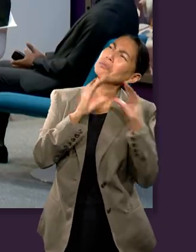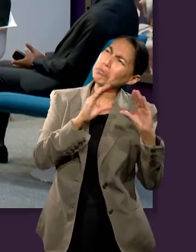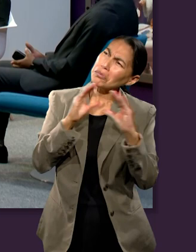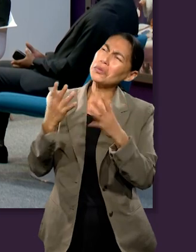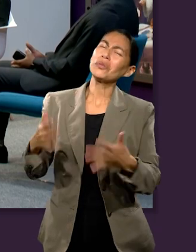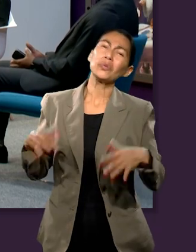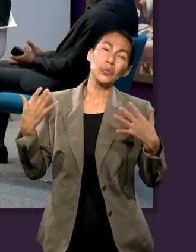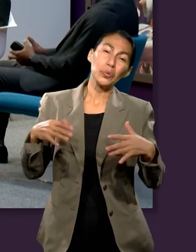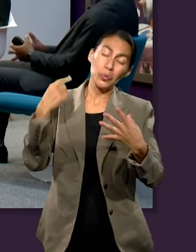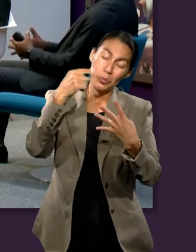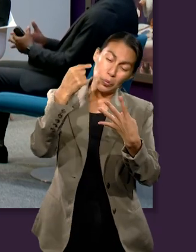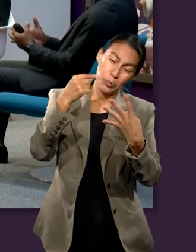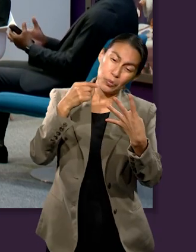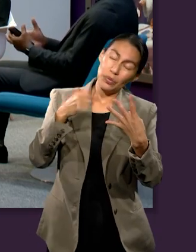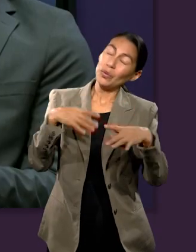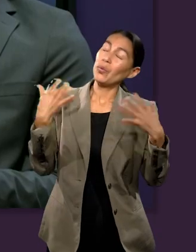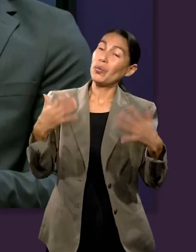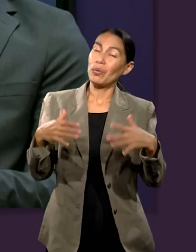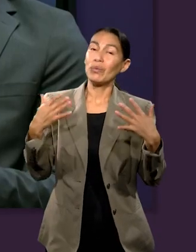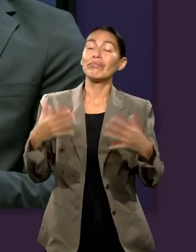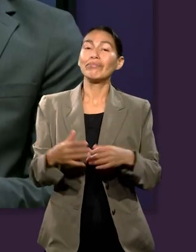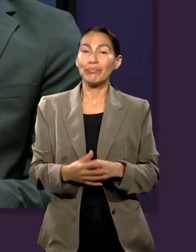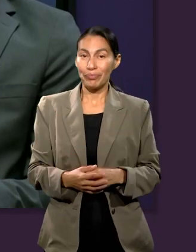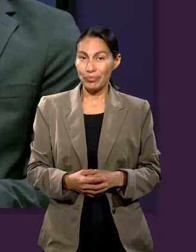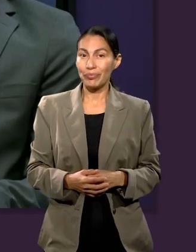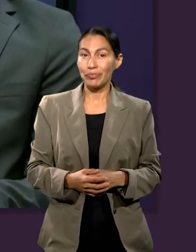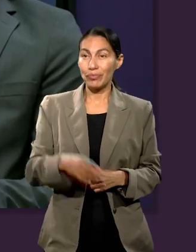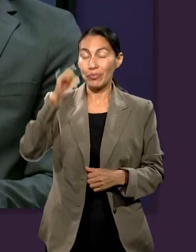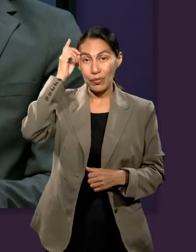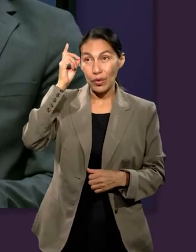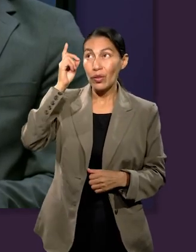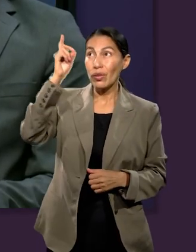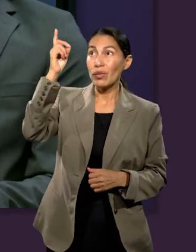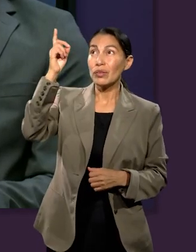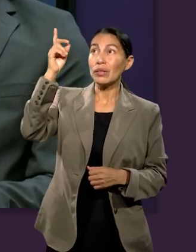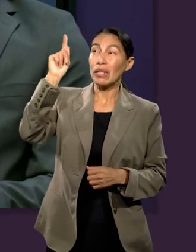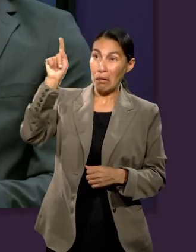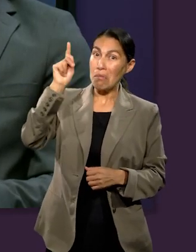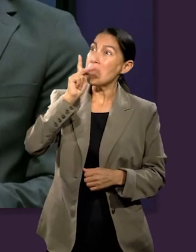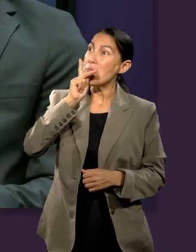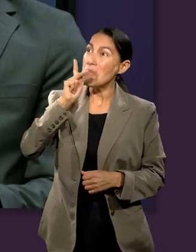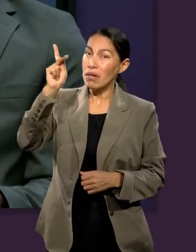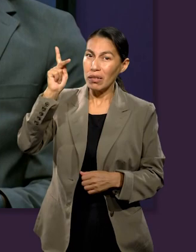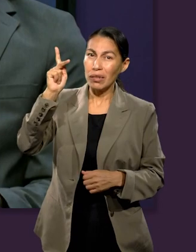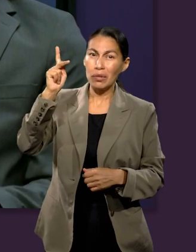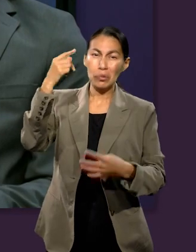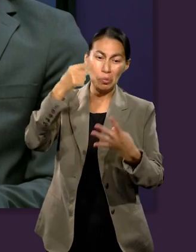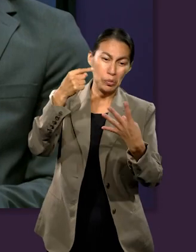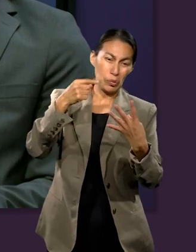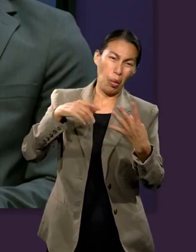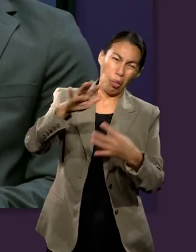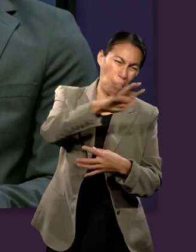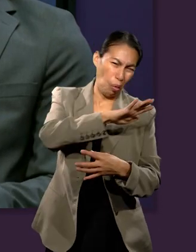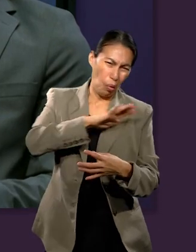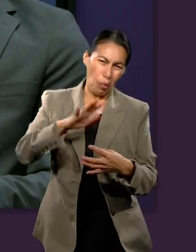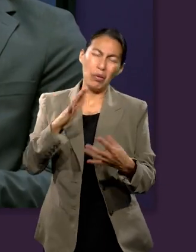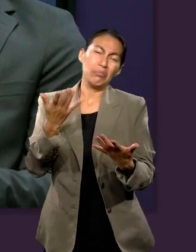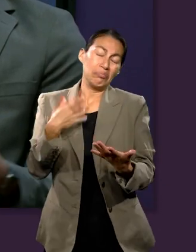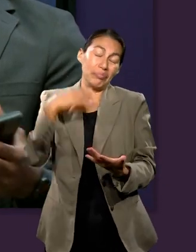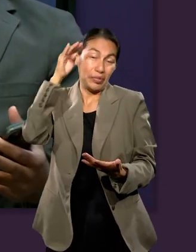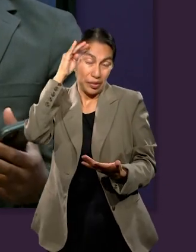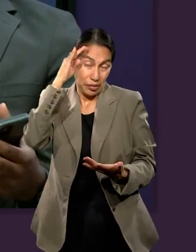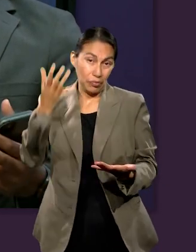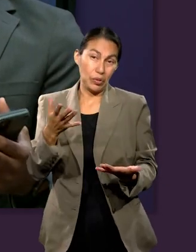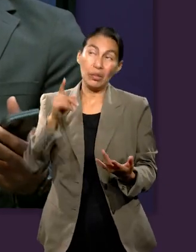nos protege Hay tantas cualidades que que Dios tiene como padre es más tiene